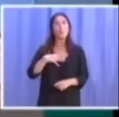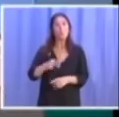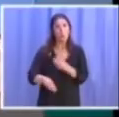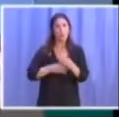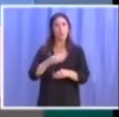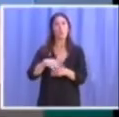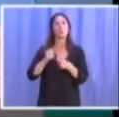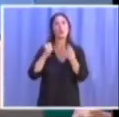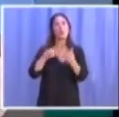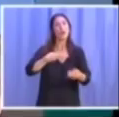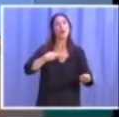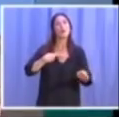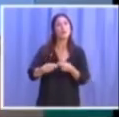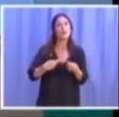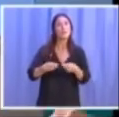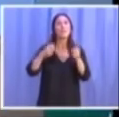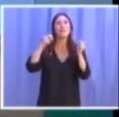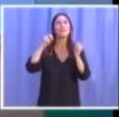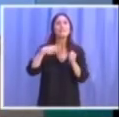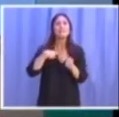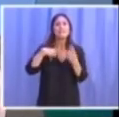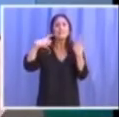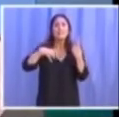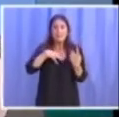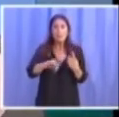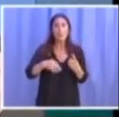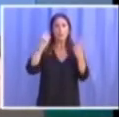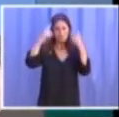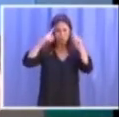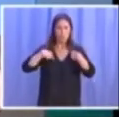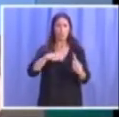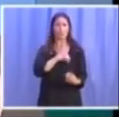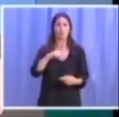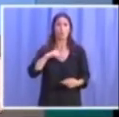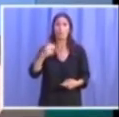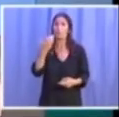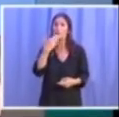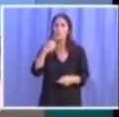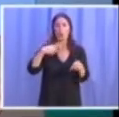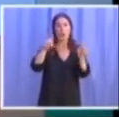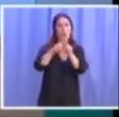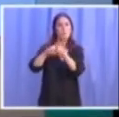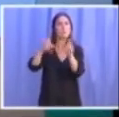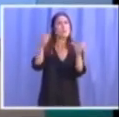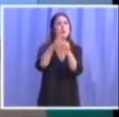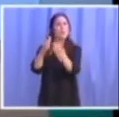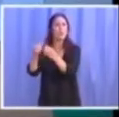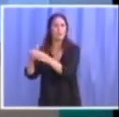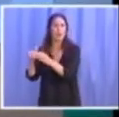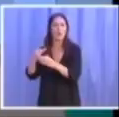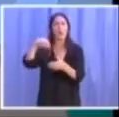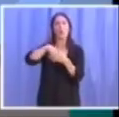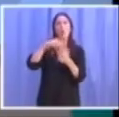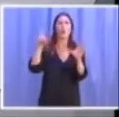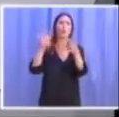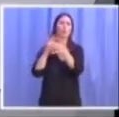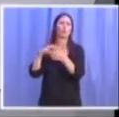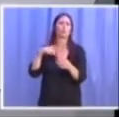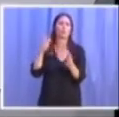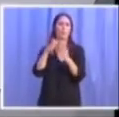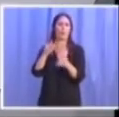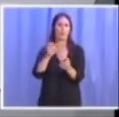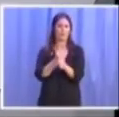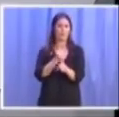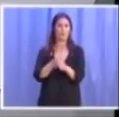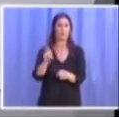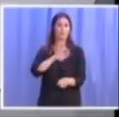daremos el negocio, si podemos, lo llevamos solo. Y si no, a empresas granadinas, en UTES, en uniones temporales de empresas. Gracias, señor Cambril. Señora